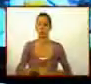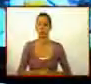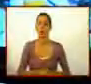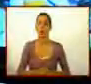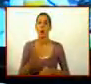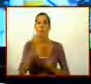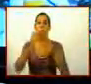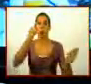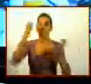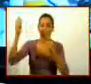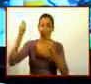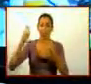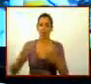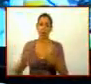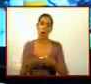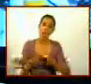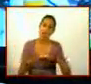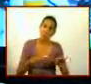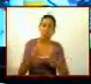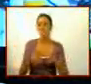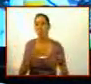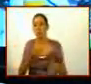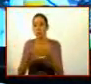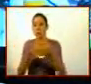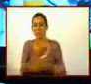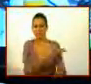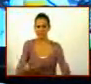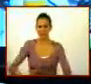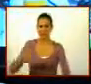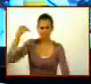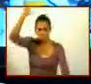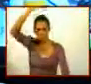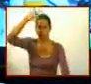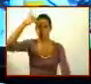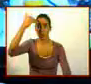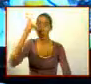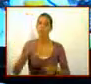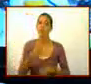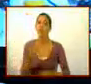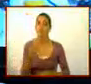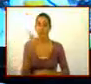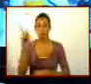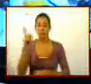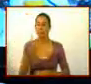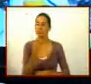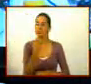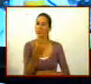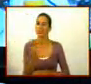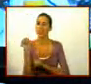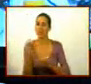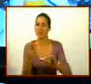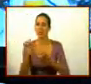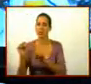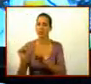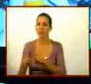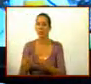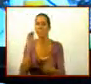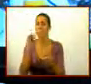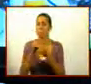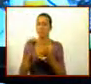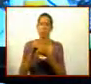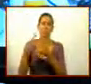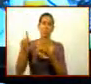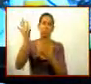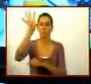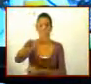A raíz de las protestas a favor y en contra del líder Muammar al-Gaddafi, diversos voceros que hacen vida en el país se han pronunciado rechazando la intervención